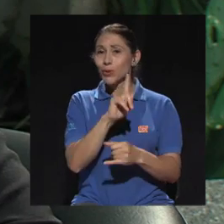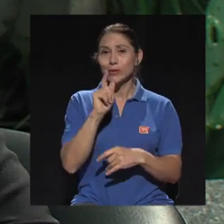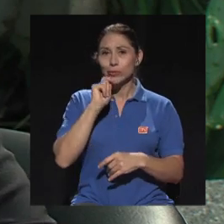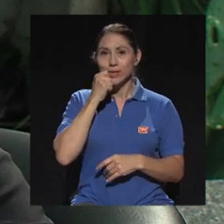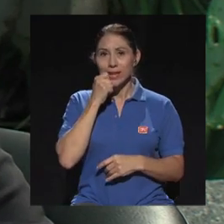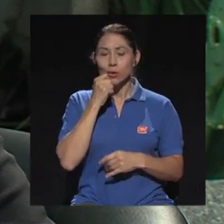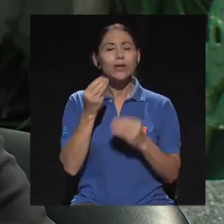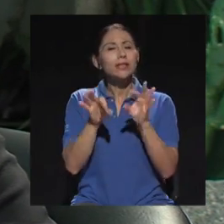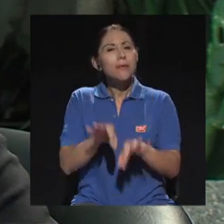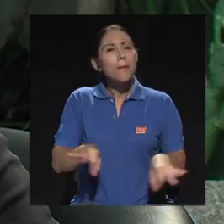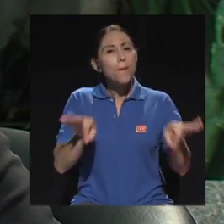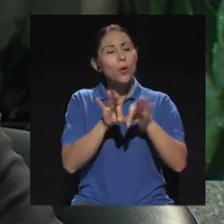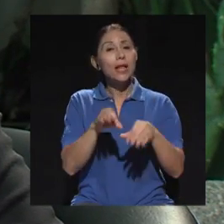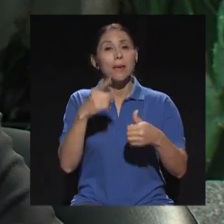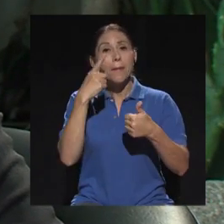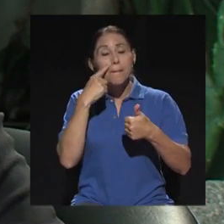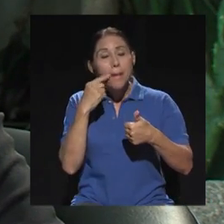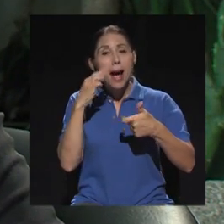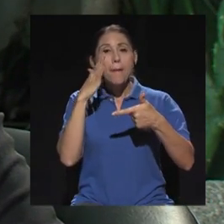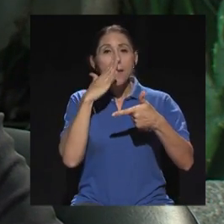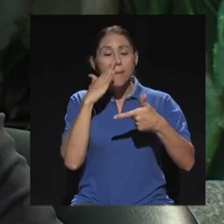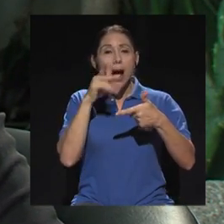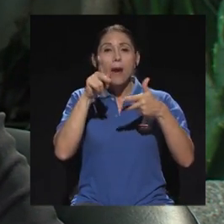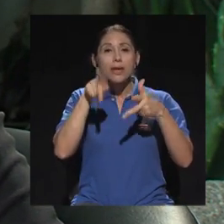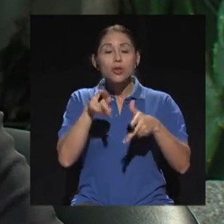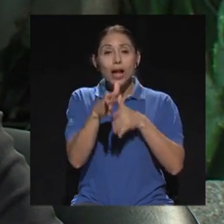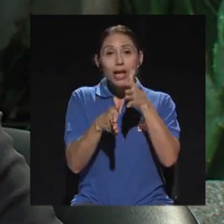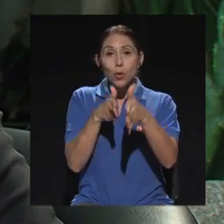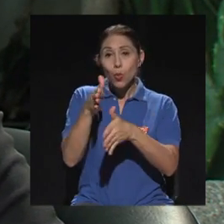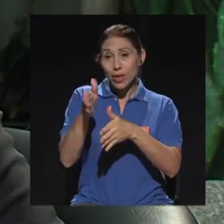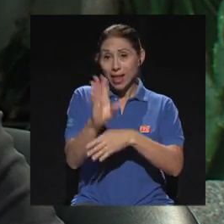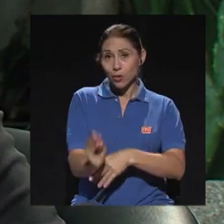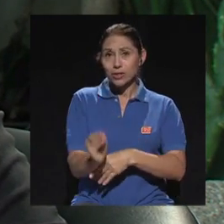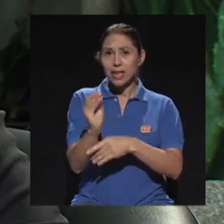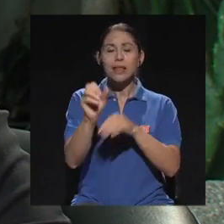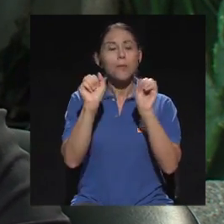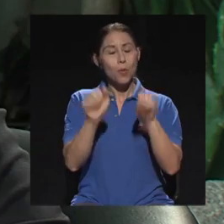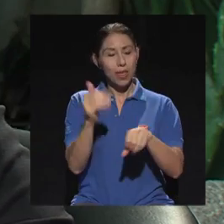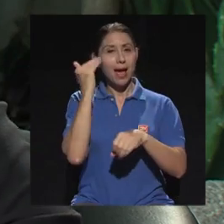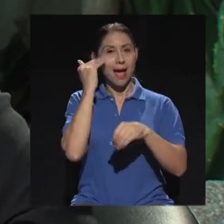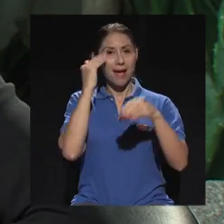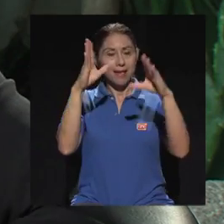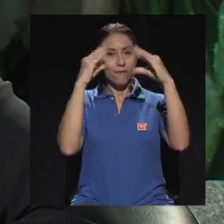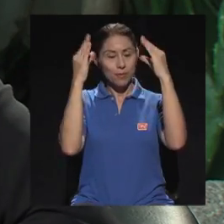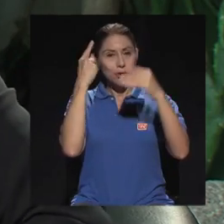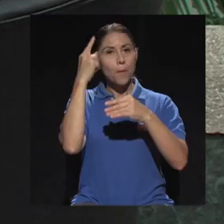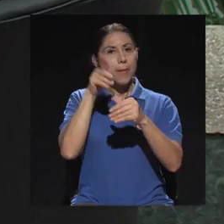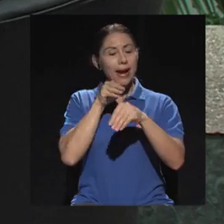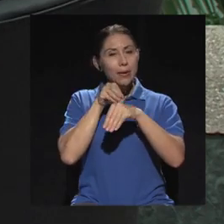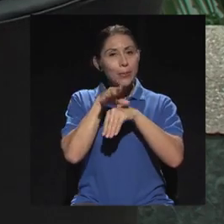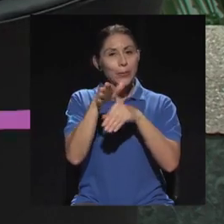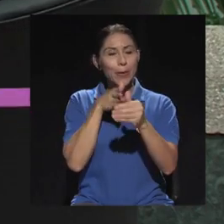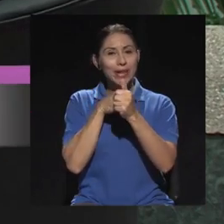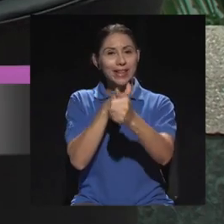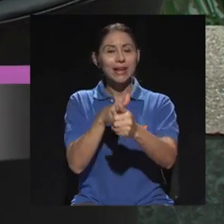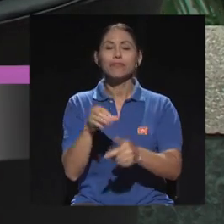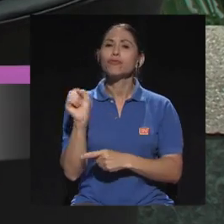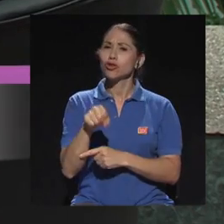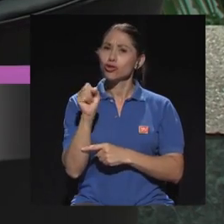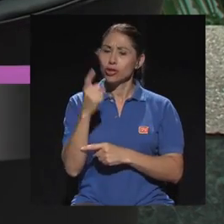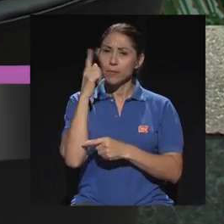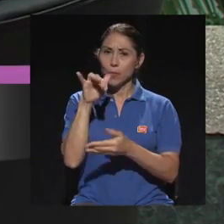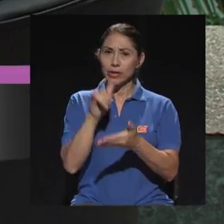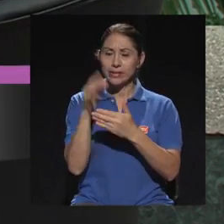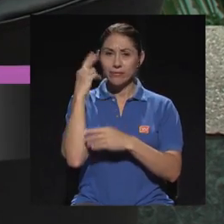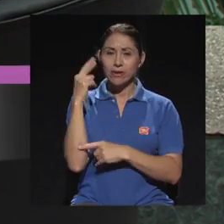y es importante que papá, mamá, cuidador o cuidadora tenga esta información a su alcance para poder orientar. Claro, y es por estas razones que